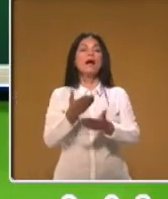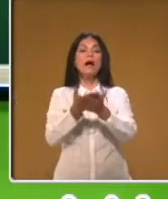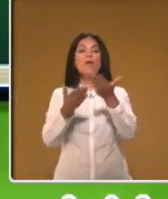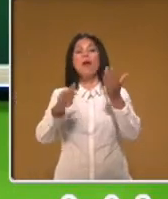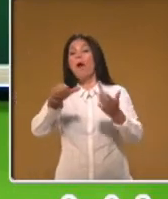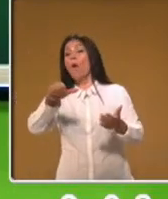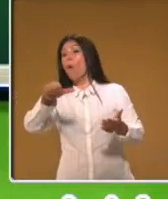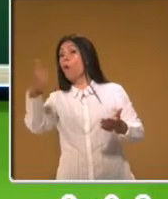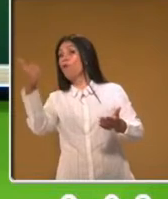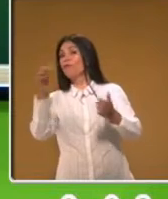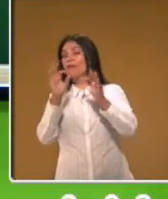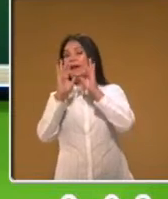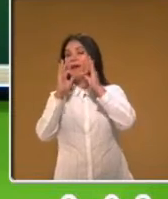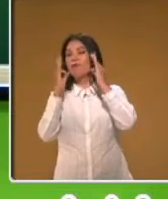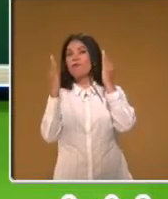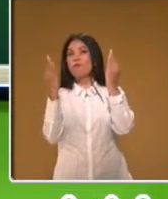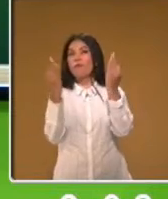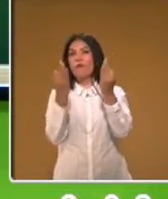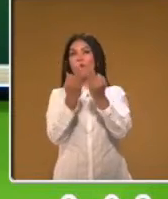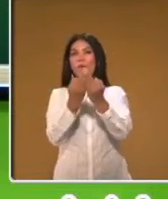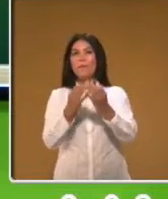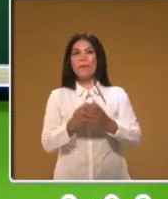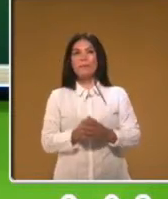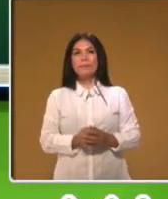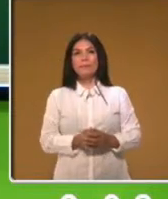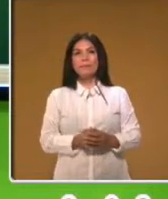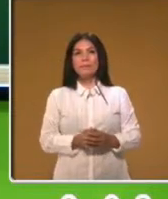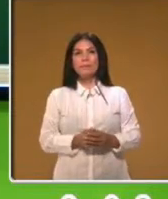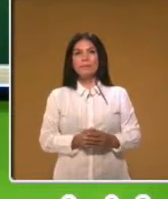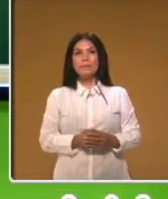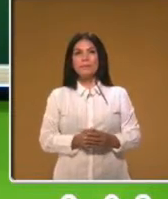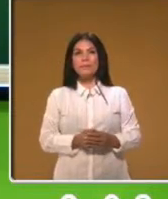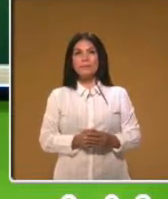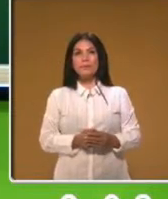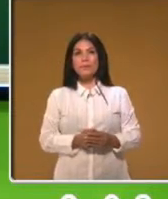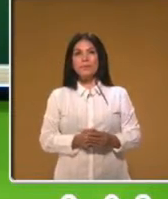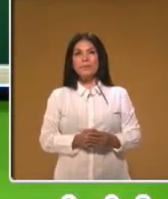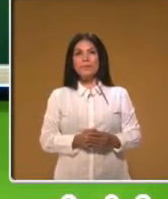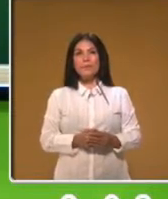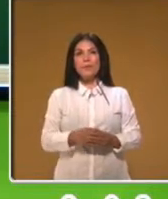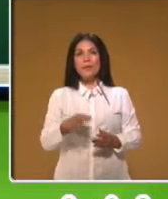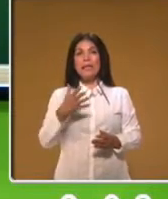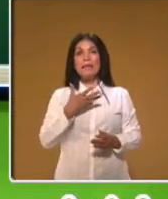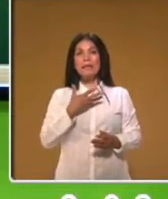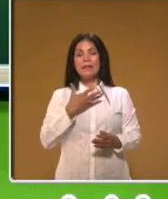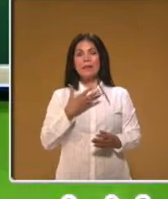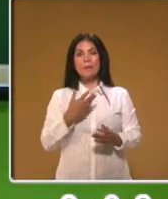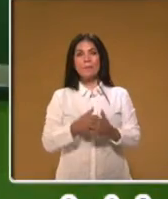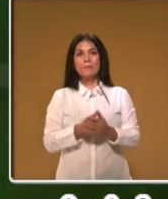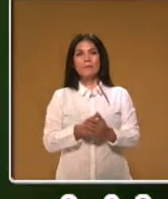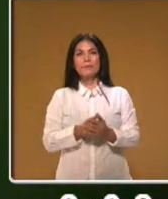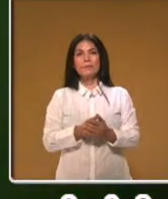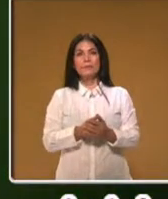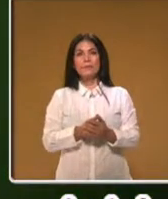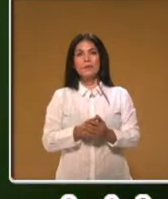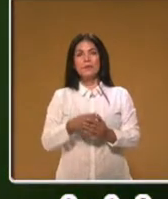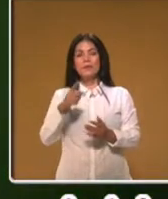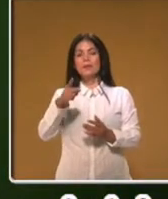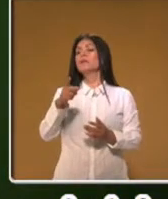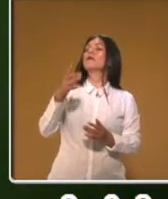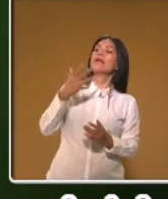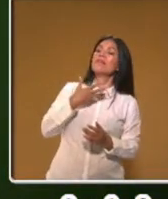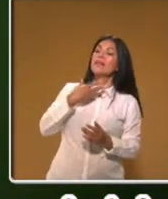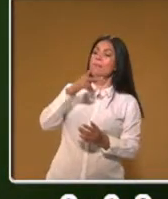método. Ya vimos el método de suma y resta. Ahora vamos a ver el método de sustitución. Dice, las edades de un padre y su